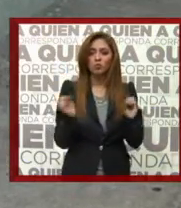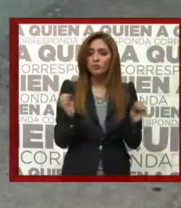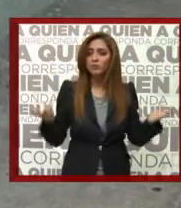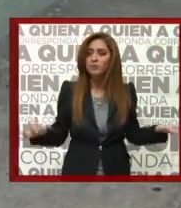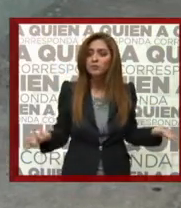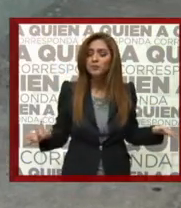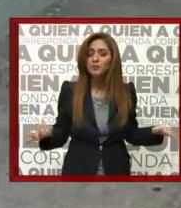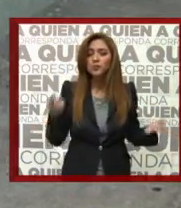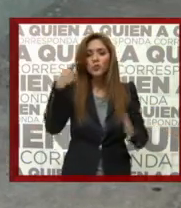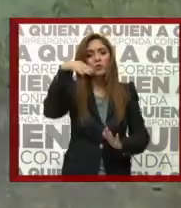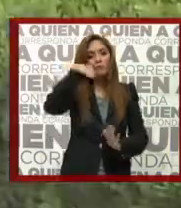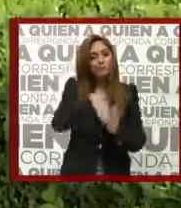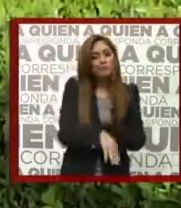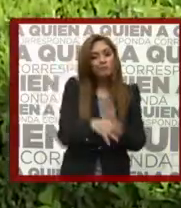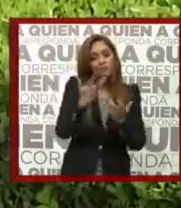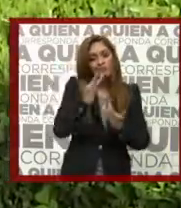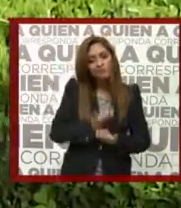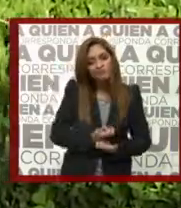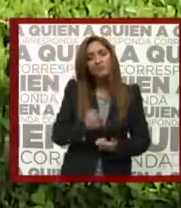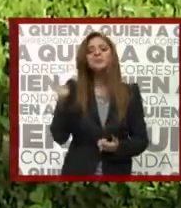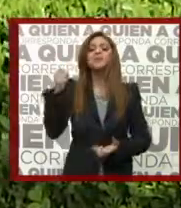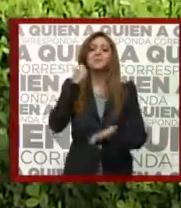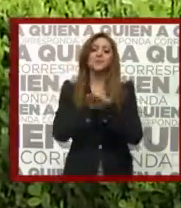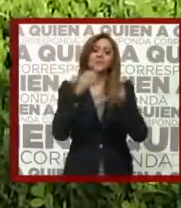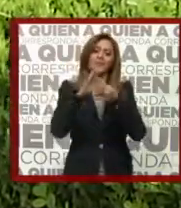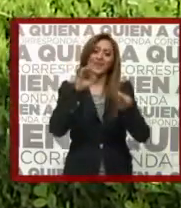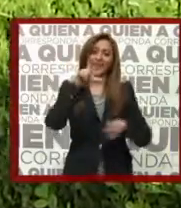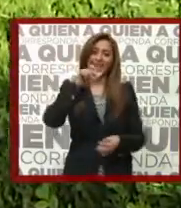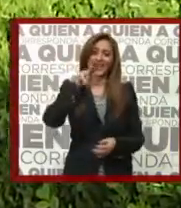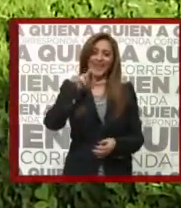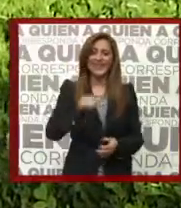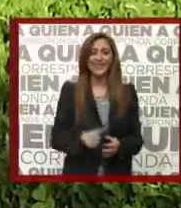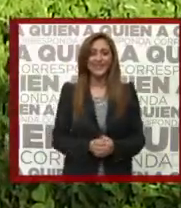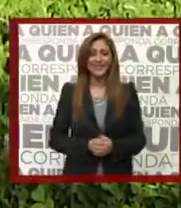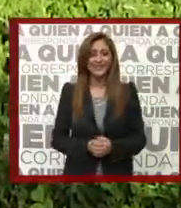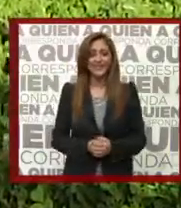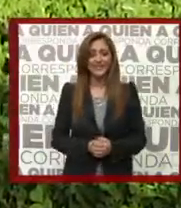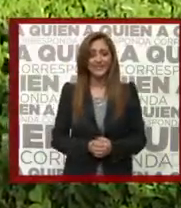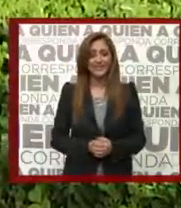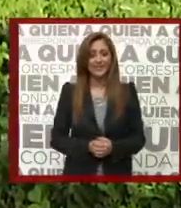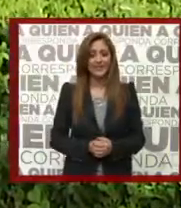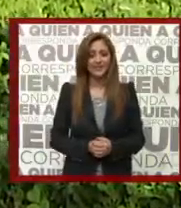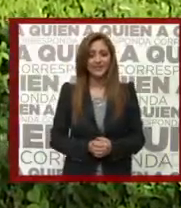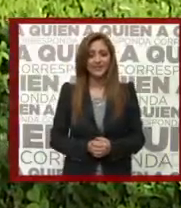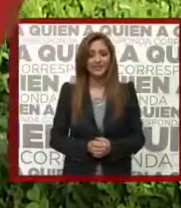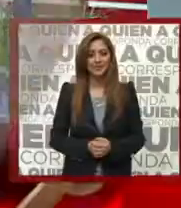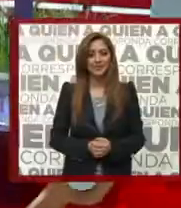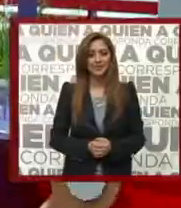vas para abajo, te deprimes. Para quien corresponda, Lina López Soto.